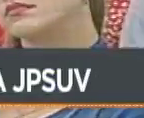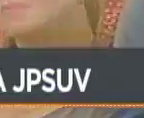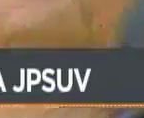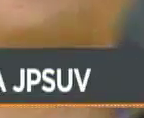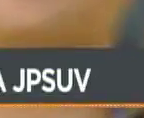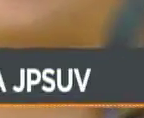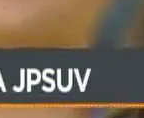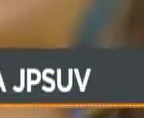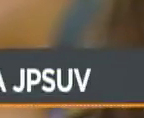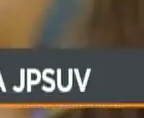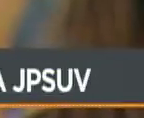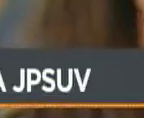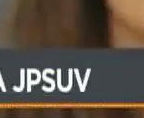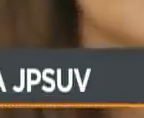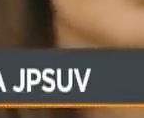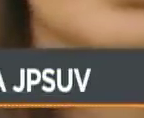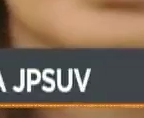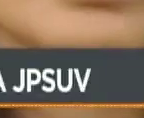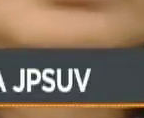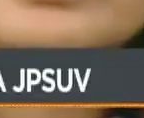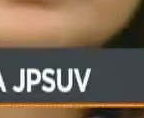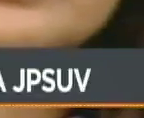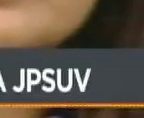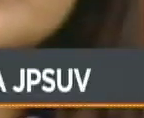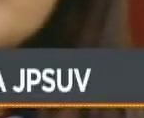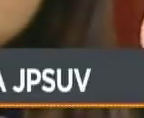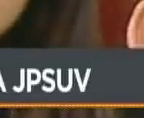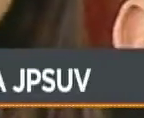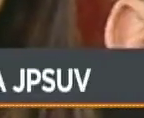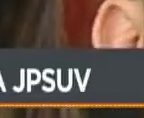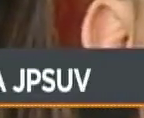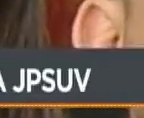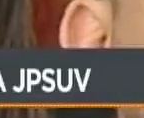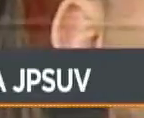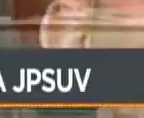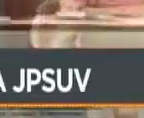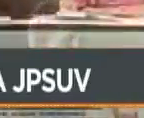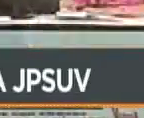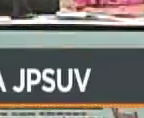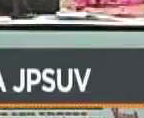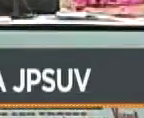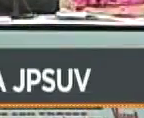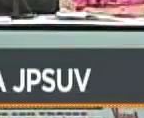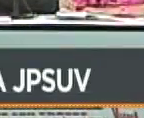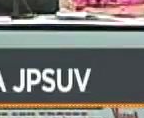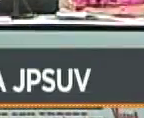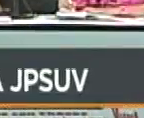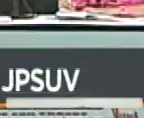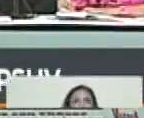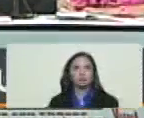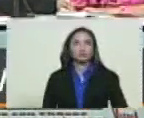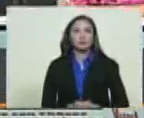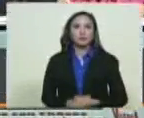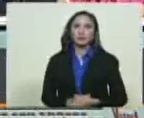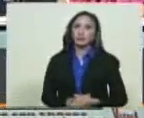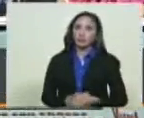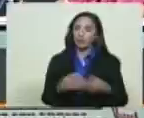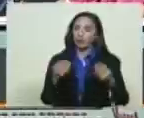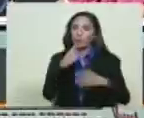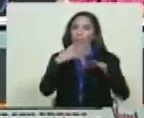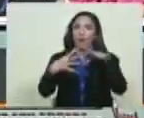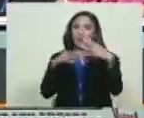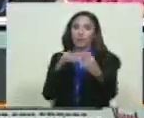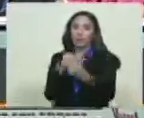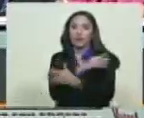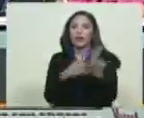fijar el salario mínimo de la clase obrera en medio metro medio metro fue